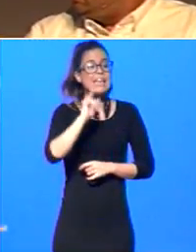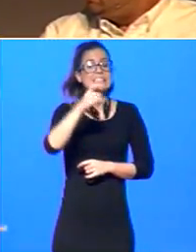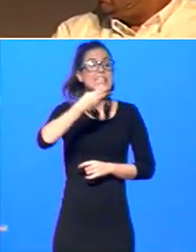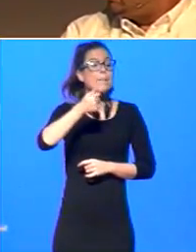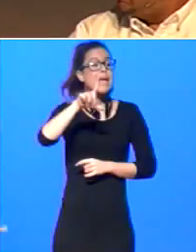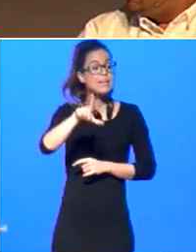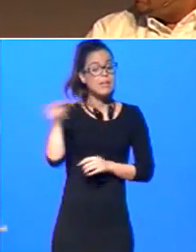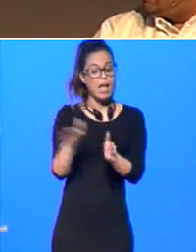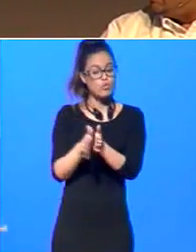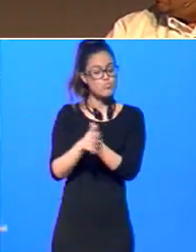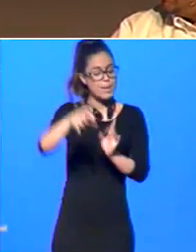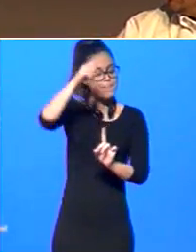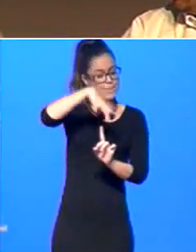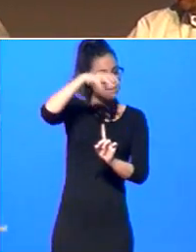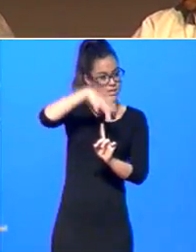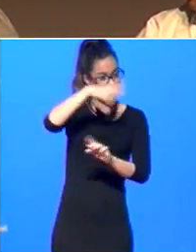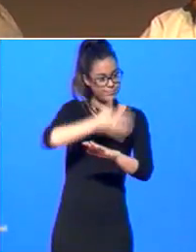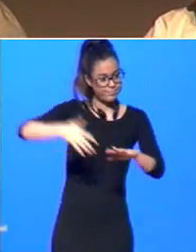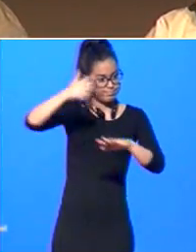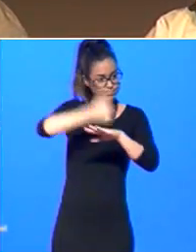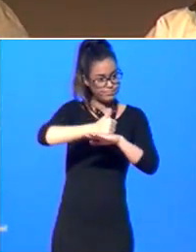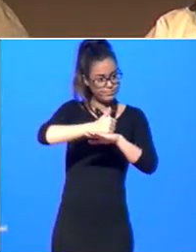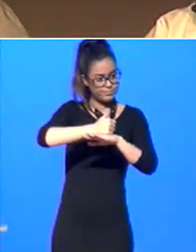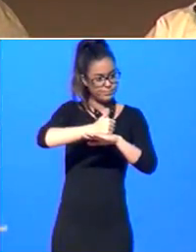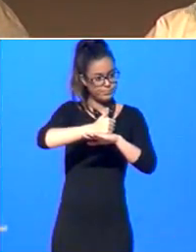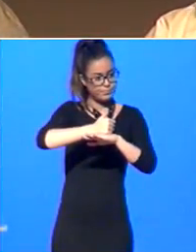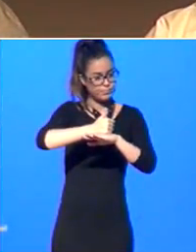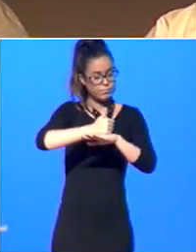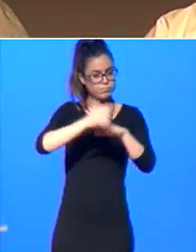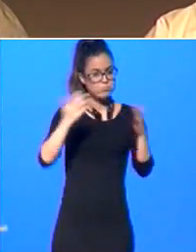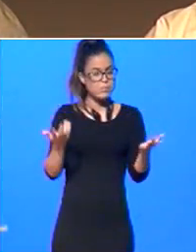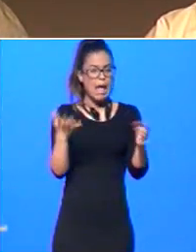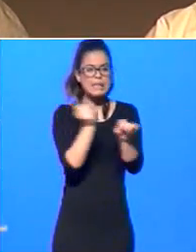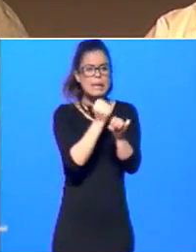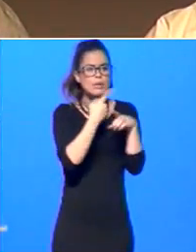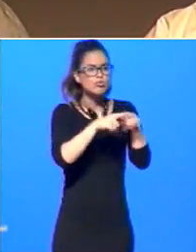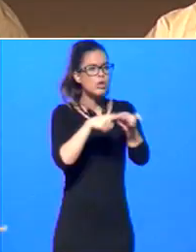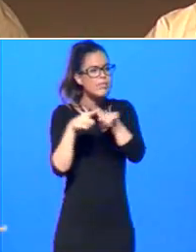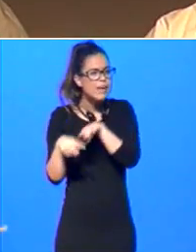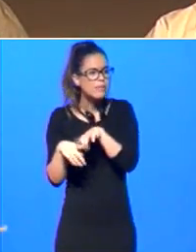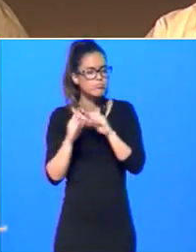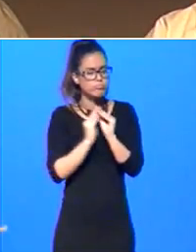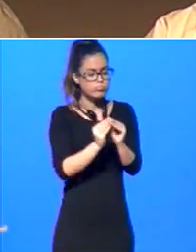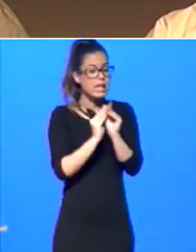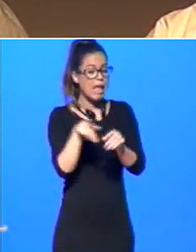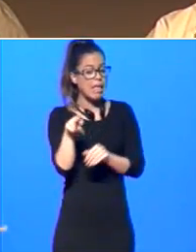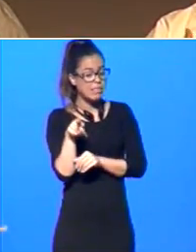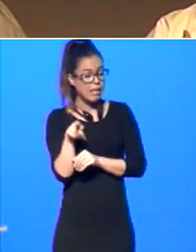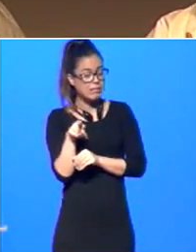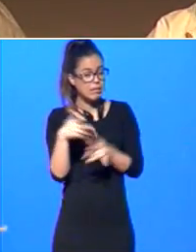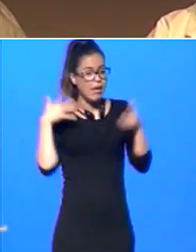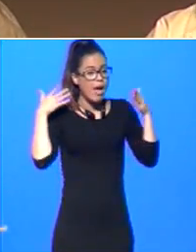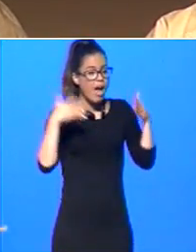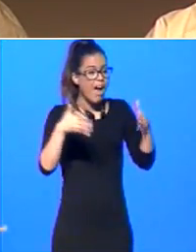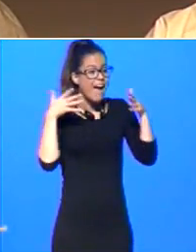Berritzegune y de otros tipos de encargos y de trabajos. Ella ha sido asesora de